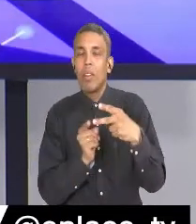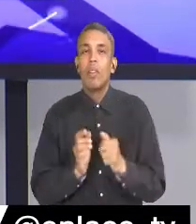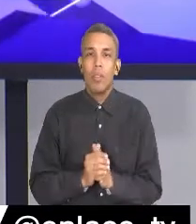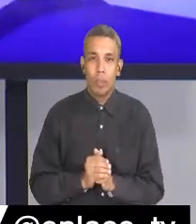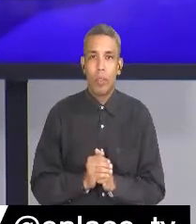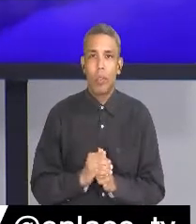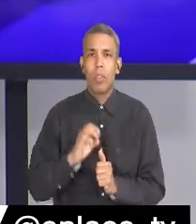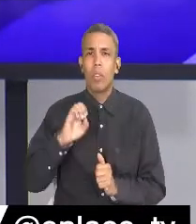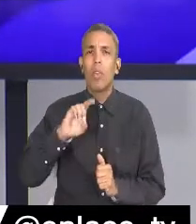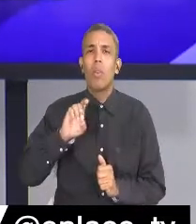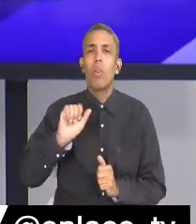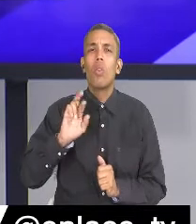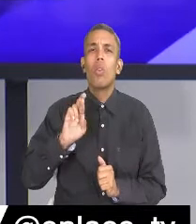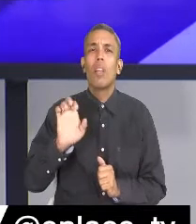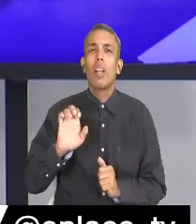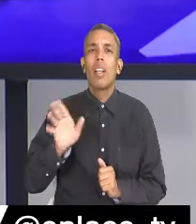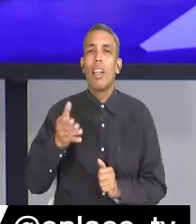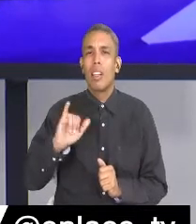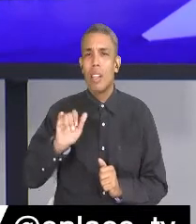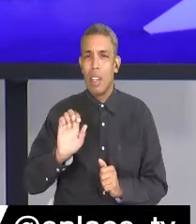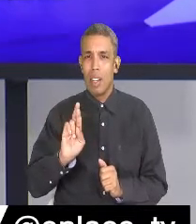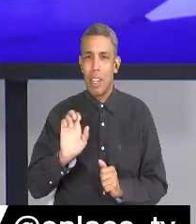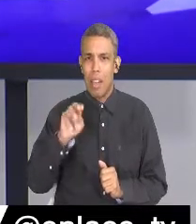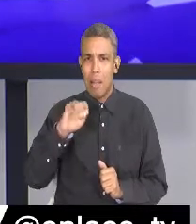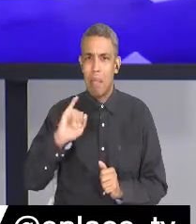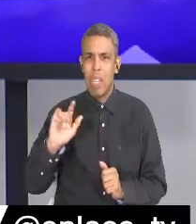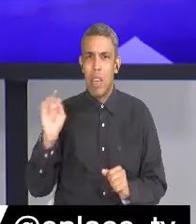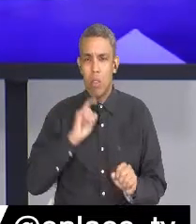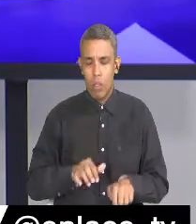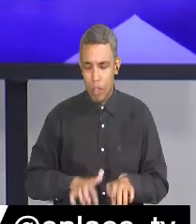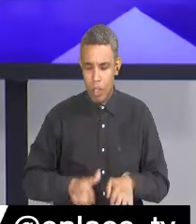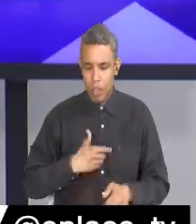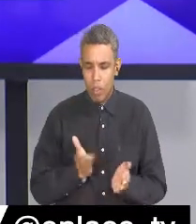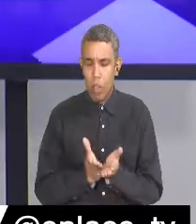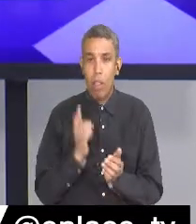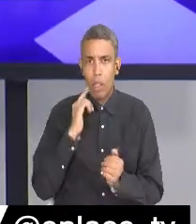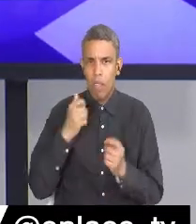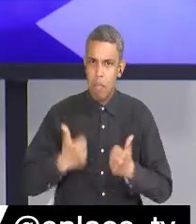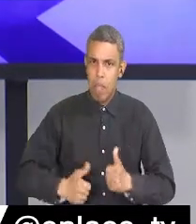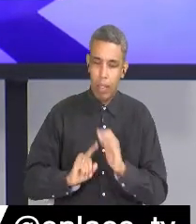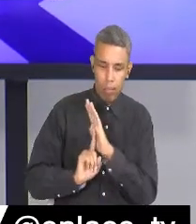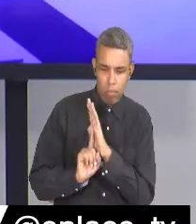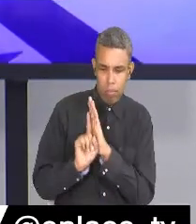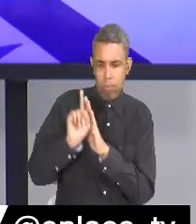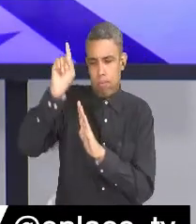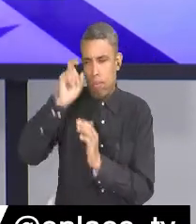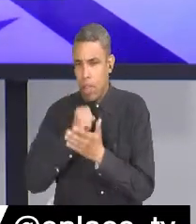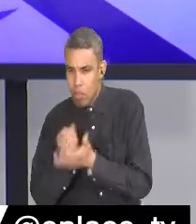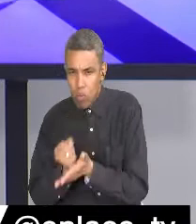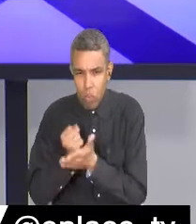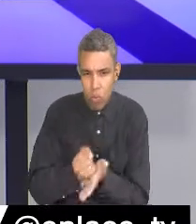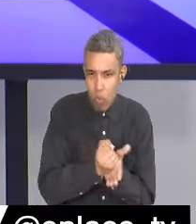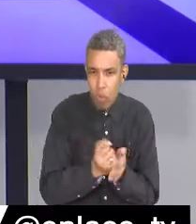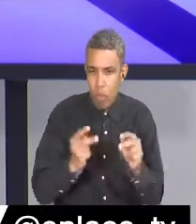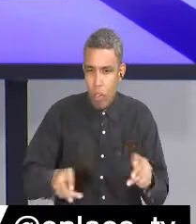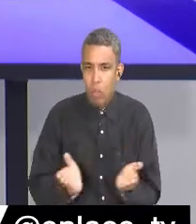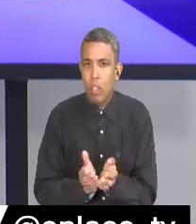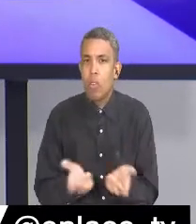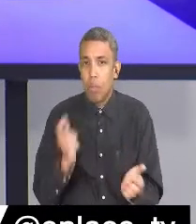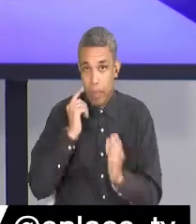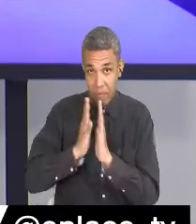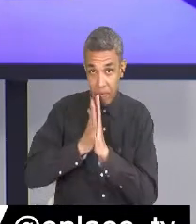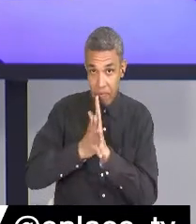Municipal. Importante destacar que ha aumentado la cobertura escolar en 1.400 alumnos con respecto al año inmediatamente anterior. Esta y otras